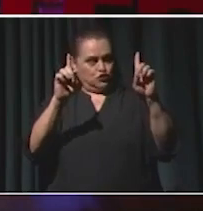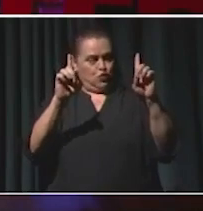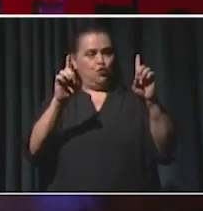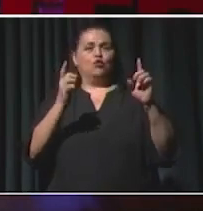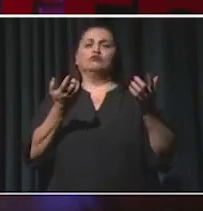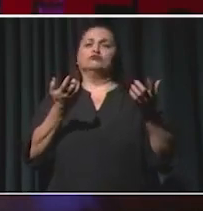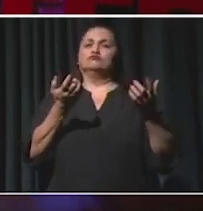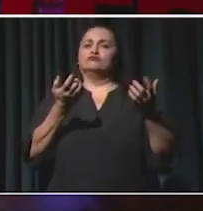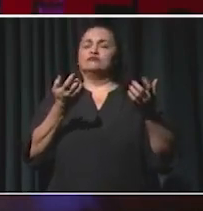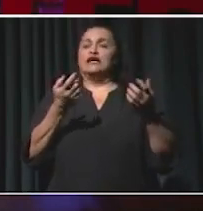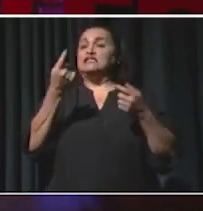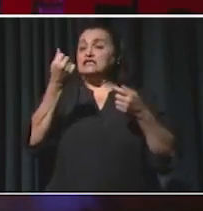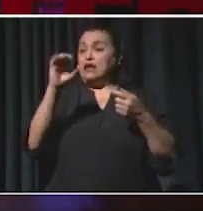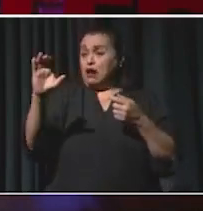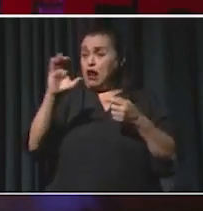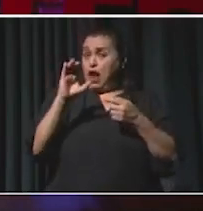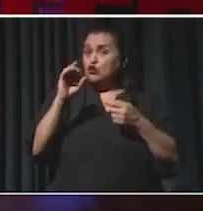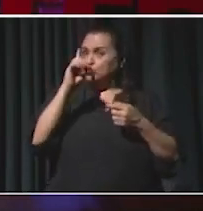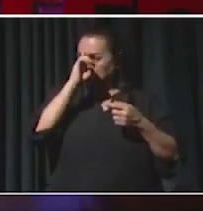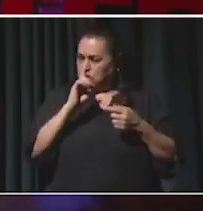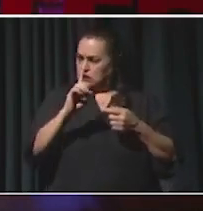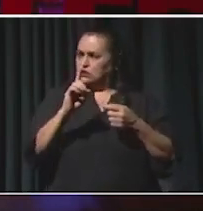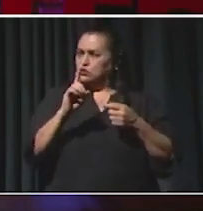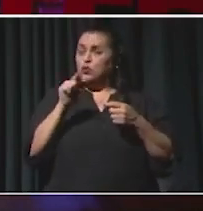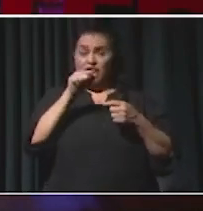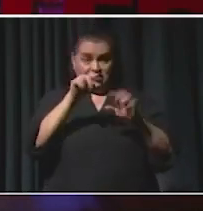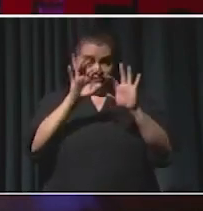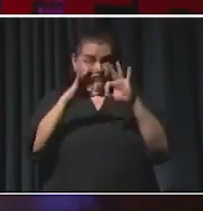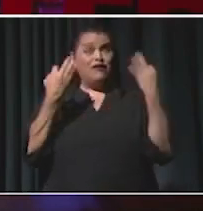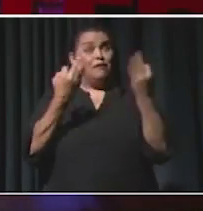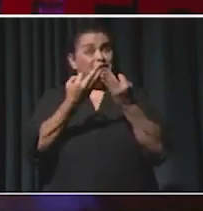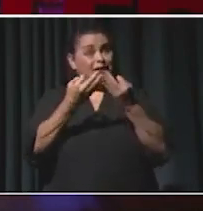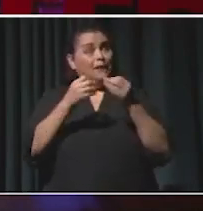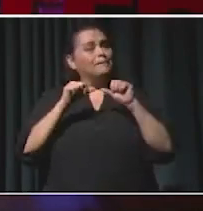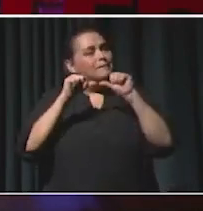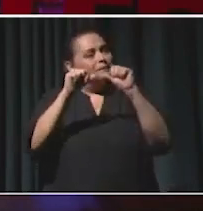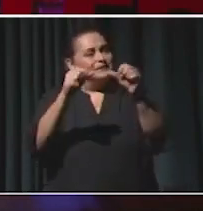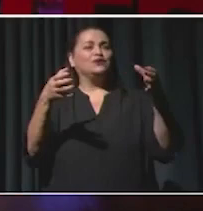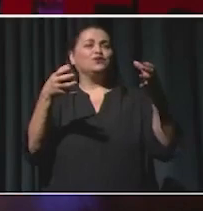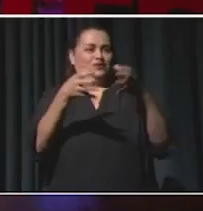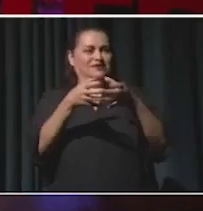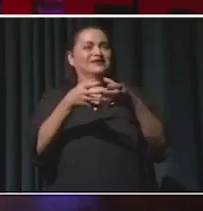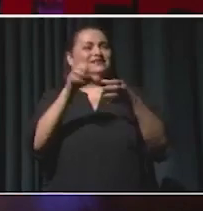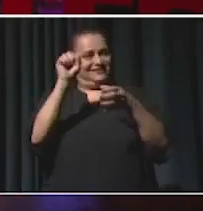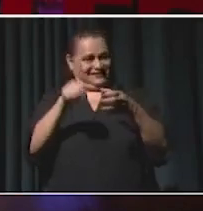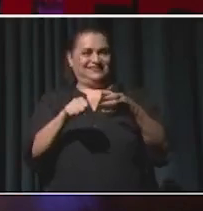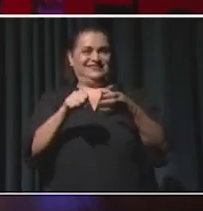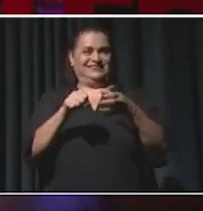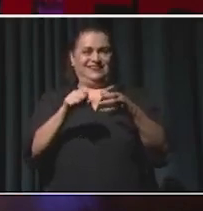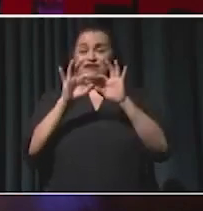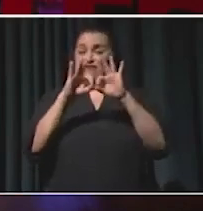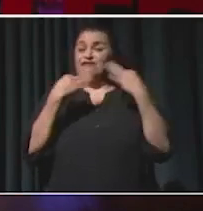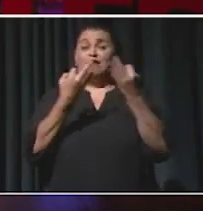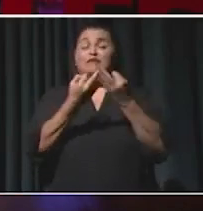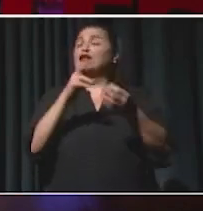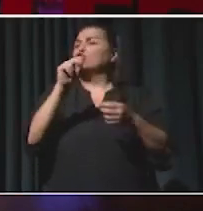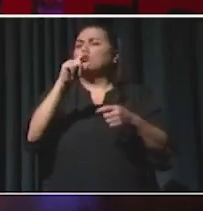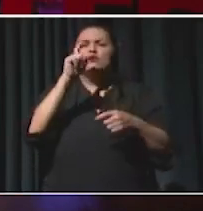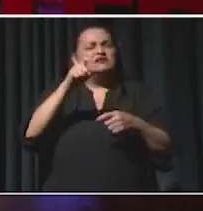educación, un salario digno, esa familia va a permanecer unida. Esa familia no va a ocupar